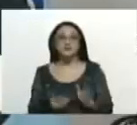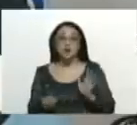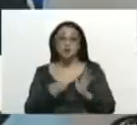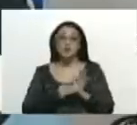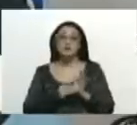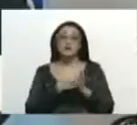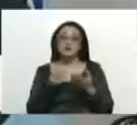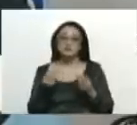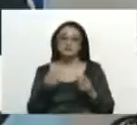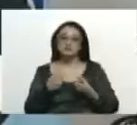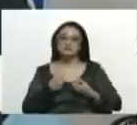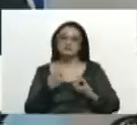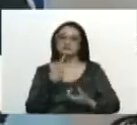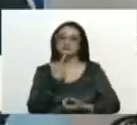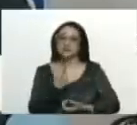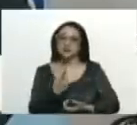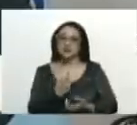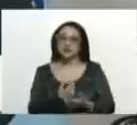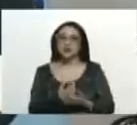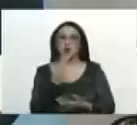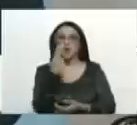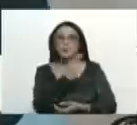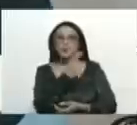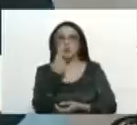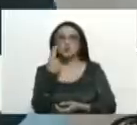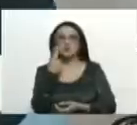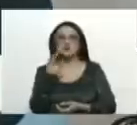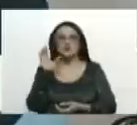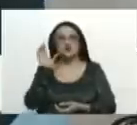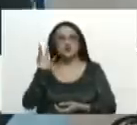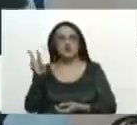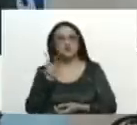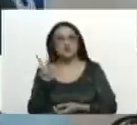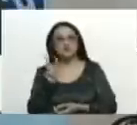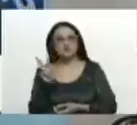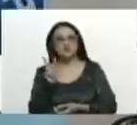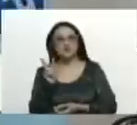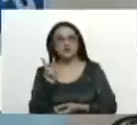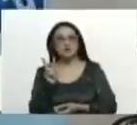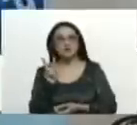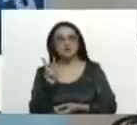ratificar el compromiso del Estado venezolano